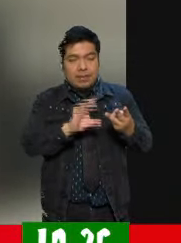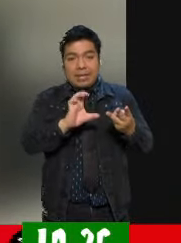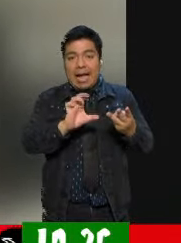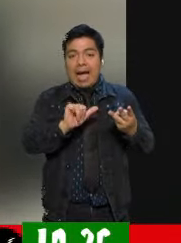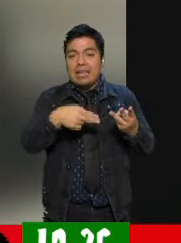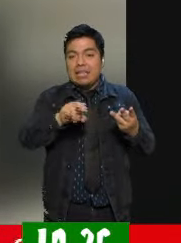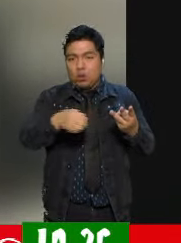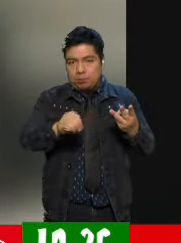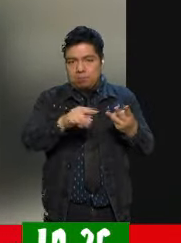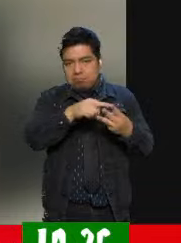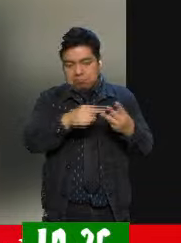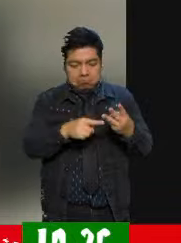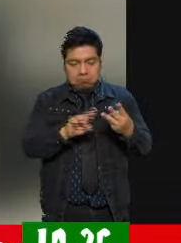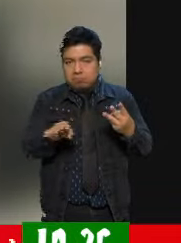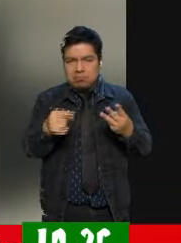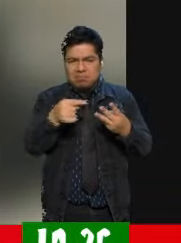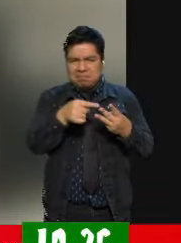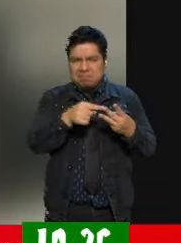por ejemplo. Ay, bebé,